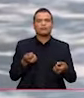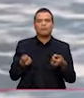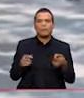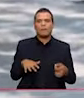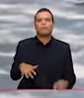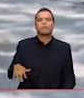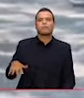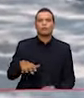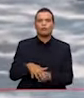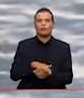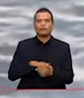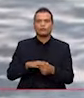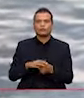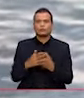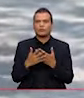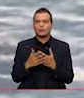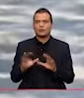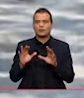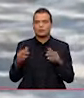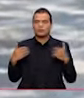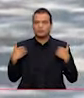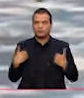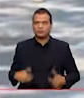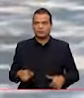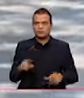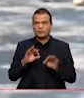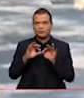gobierno nacional. Es la información desde La